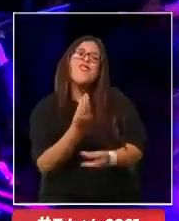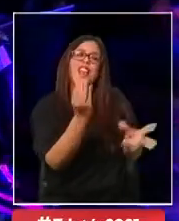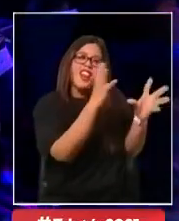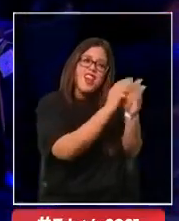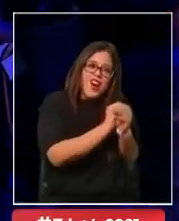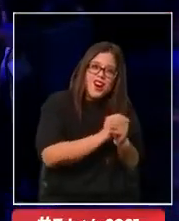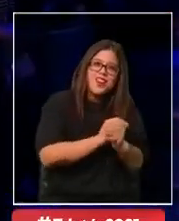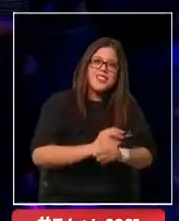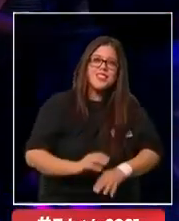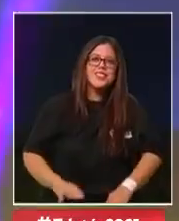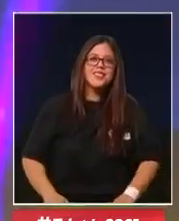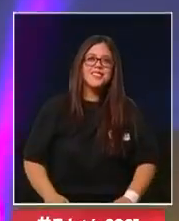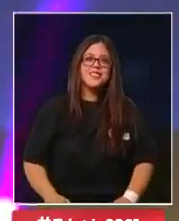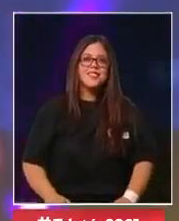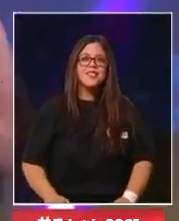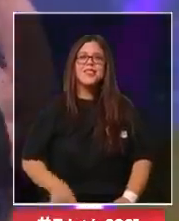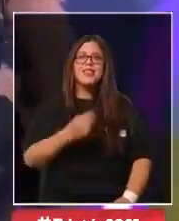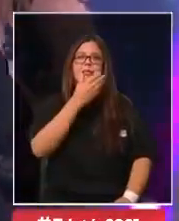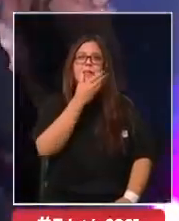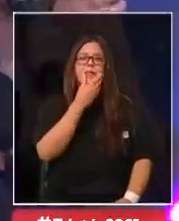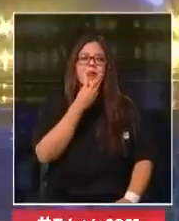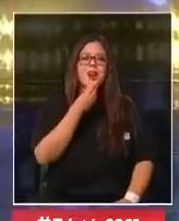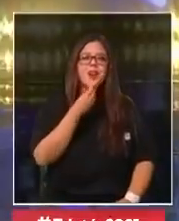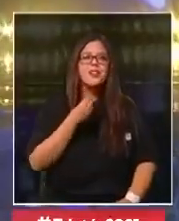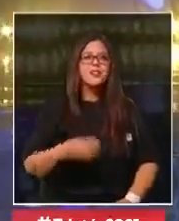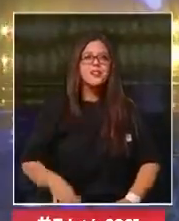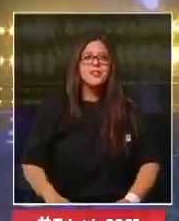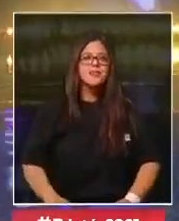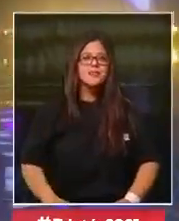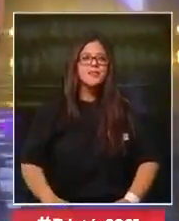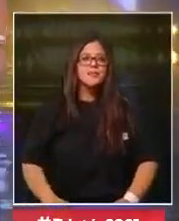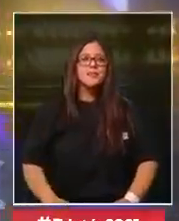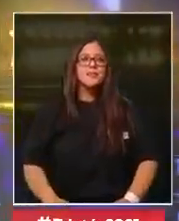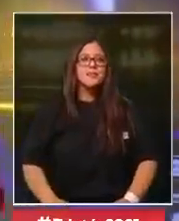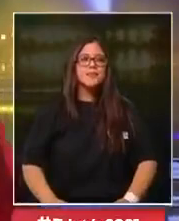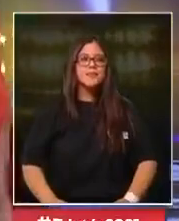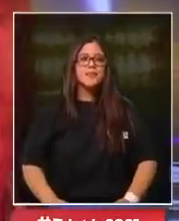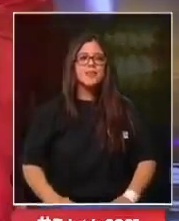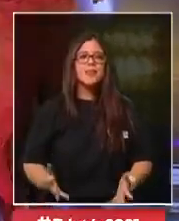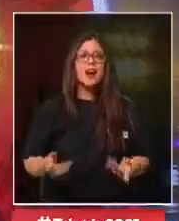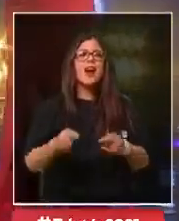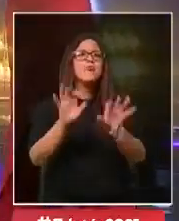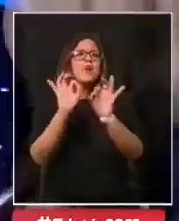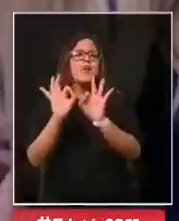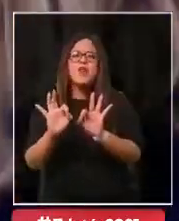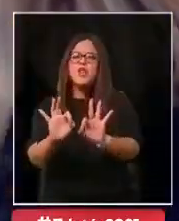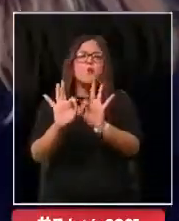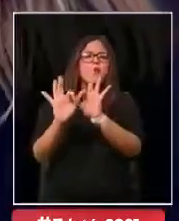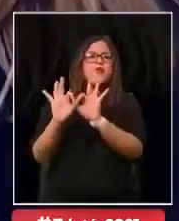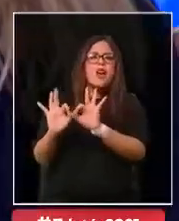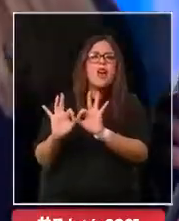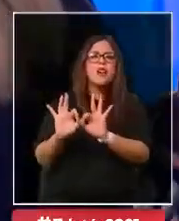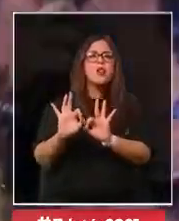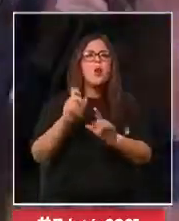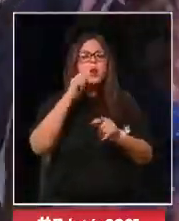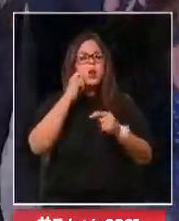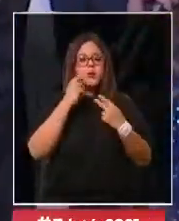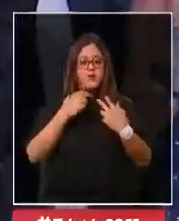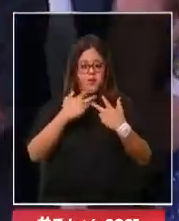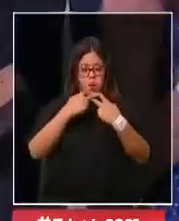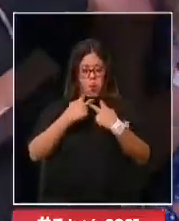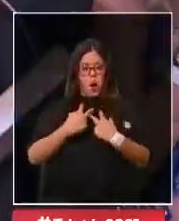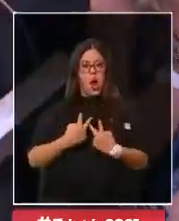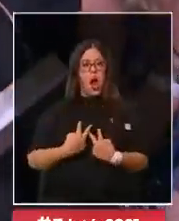Hermosa Ceci. ¡Ay, mi cara, hermosa! ¡Qué locura! ¡Ven, hace años! hermoso. Increíble. Déjame ver esas calugas, por